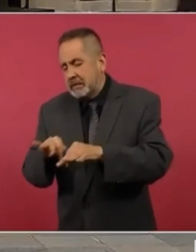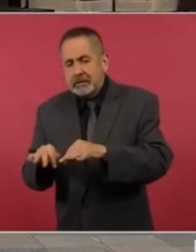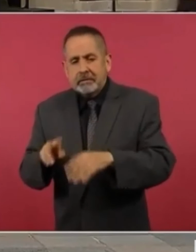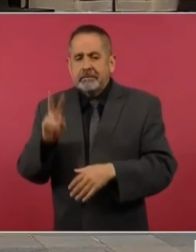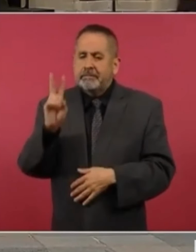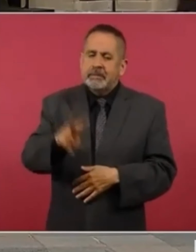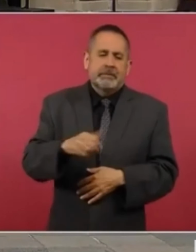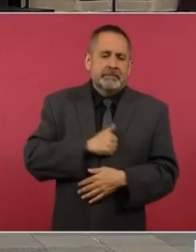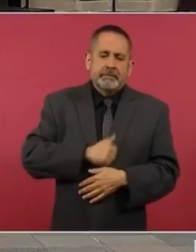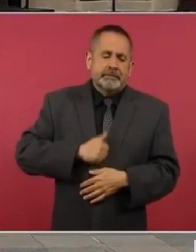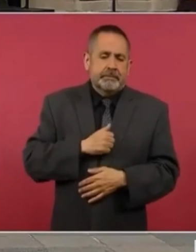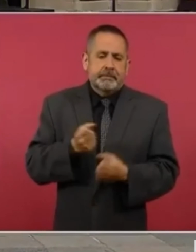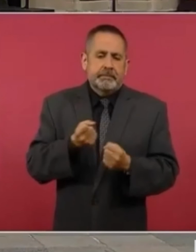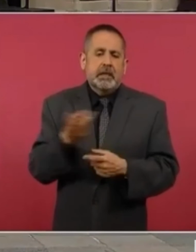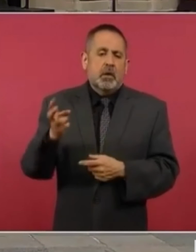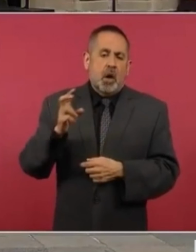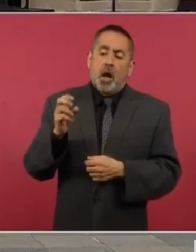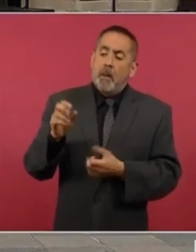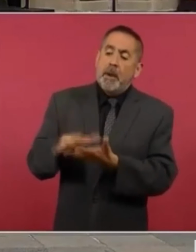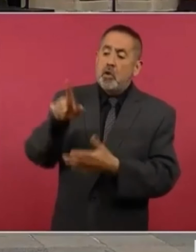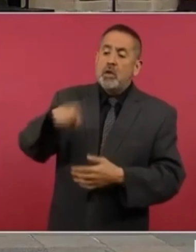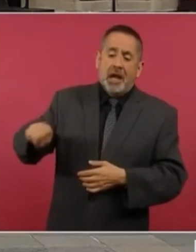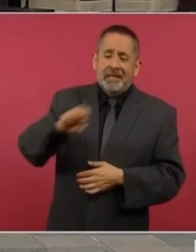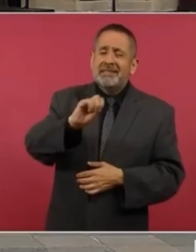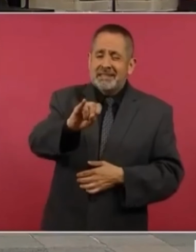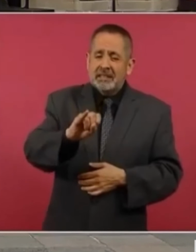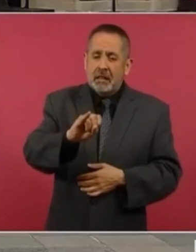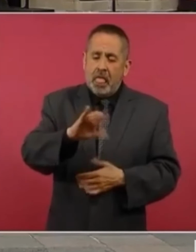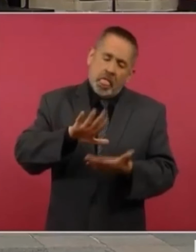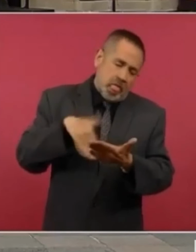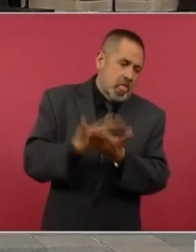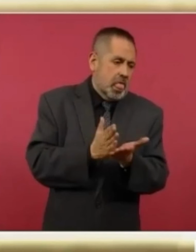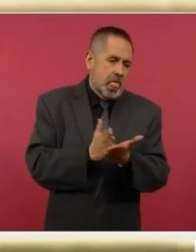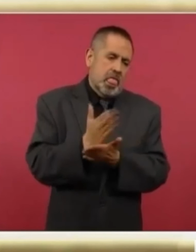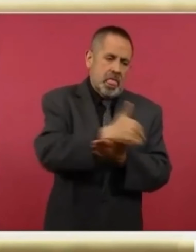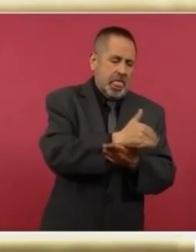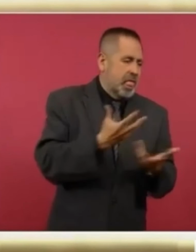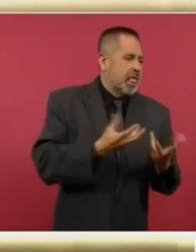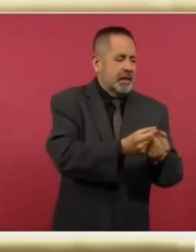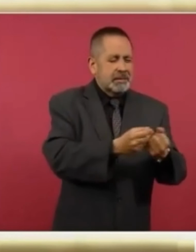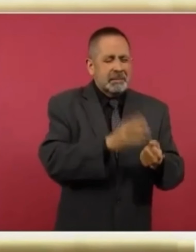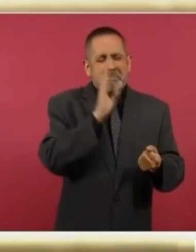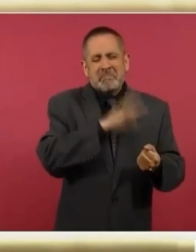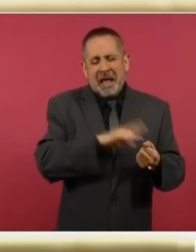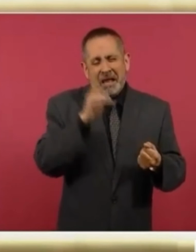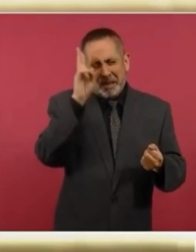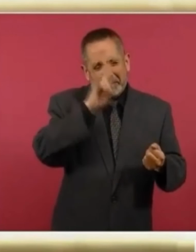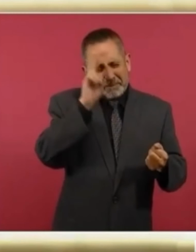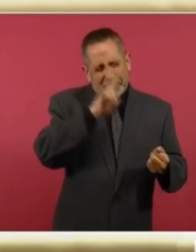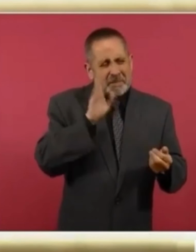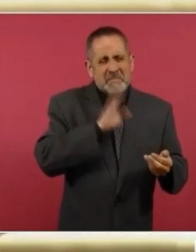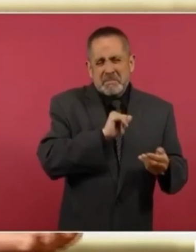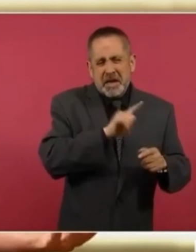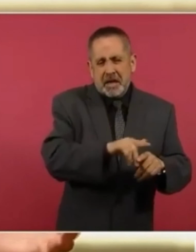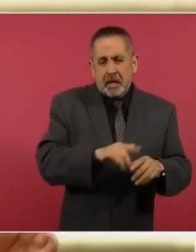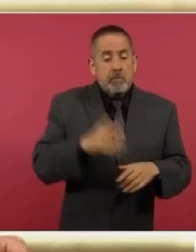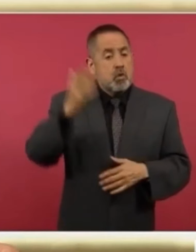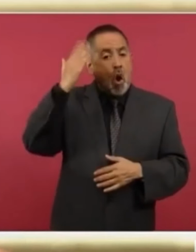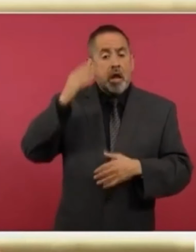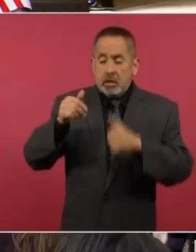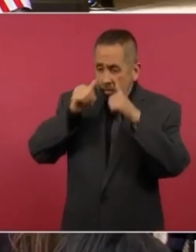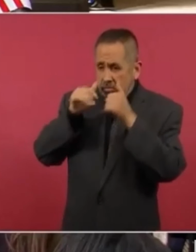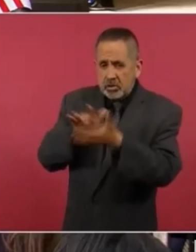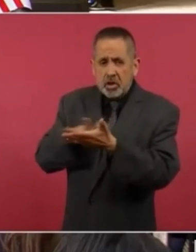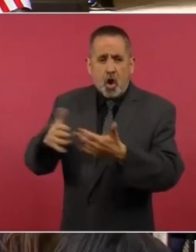Desgraciadamente, algunos sí tomaron el camino de las conductas antisociales, pero no se atendía a los